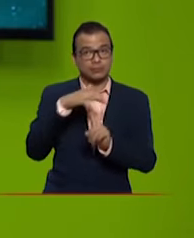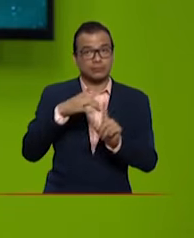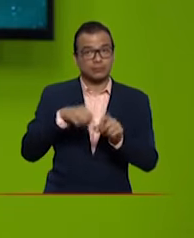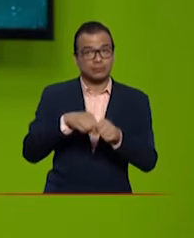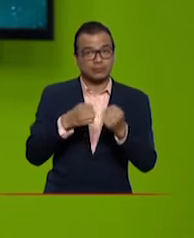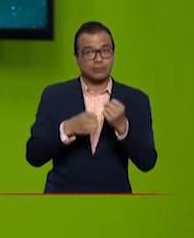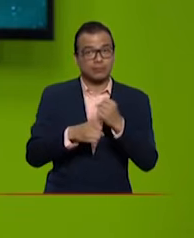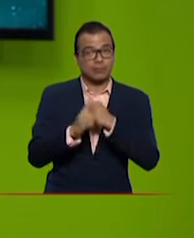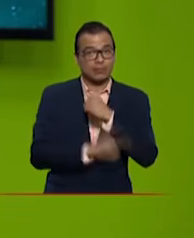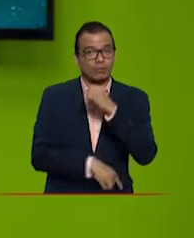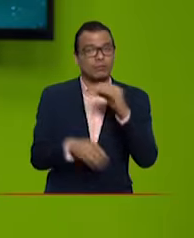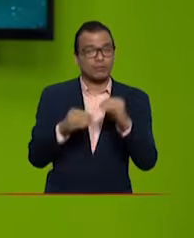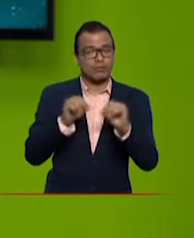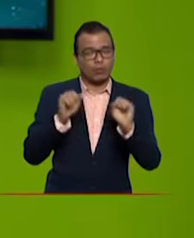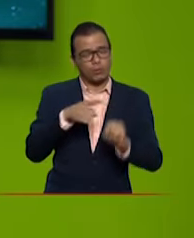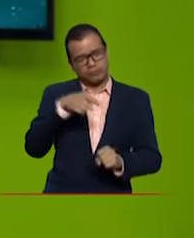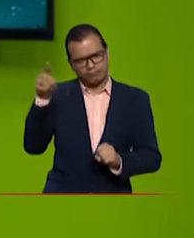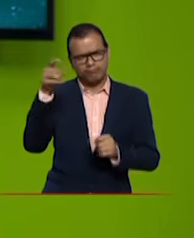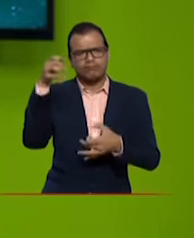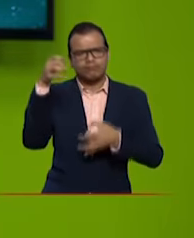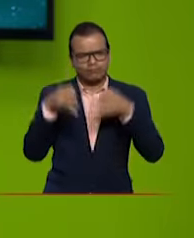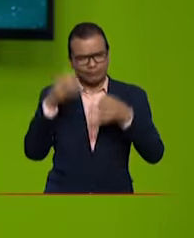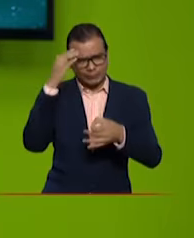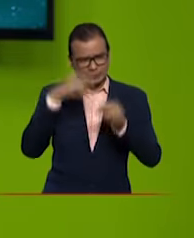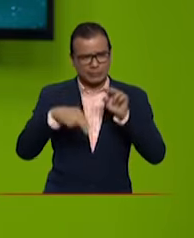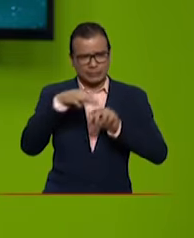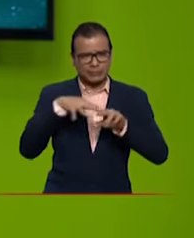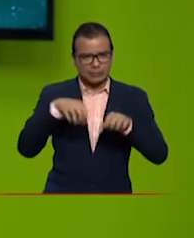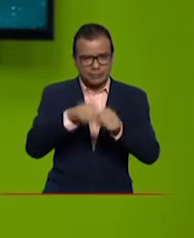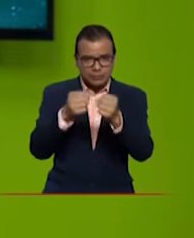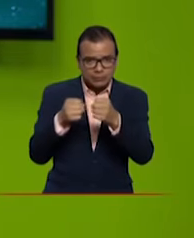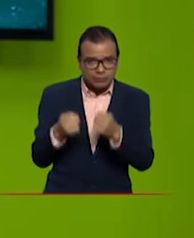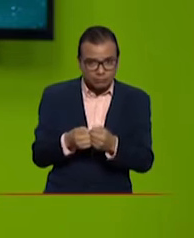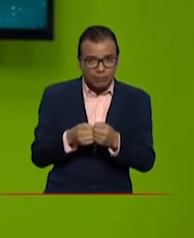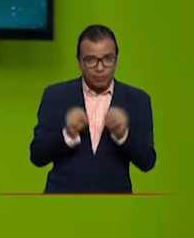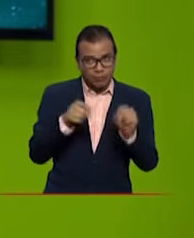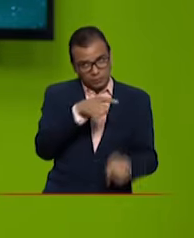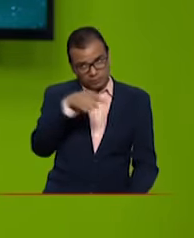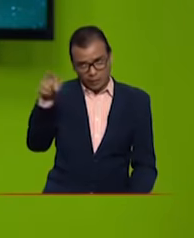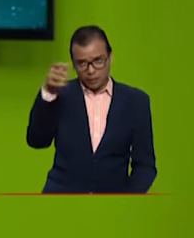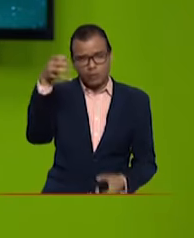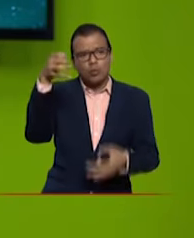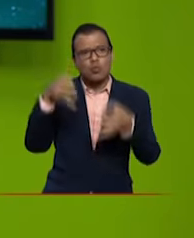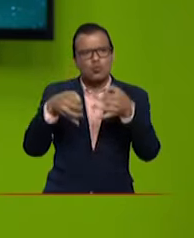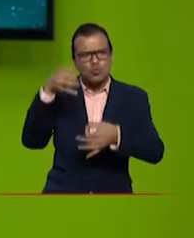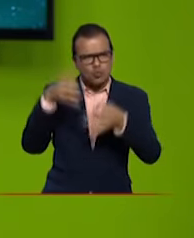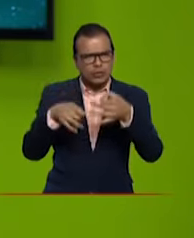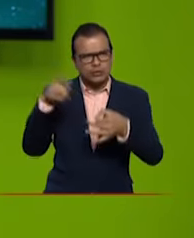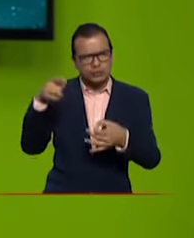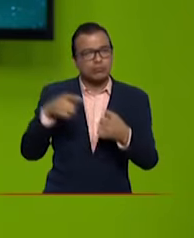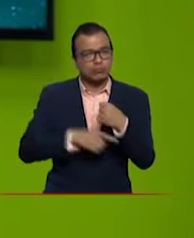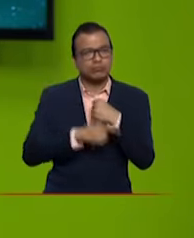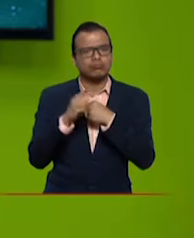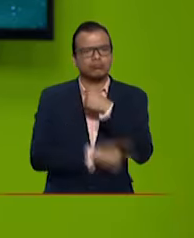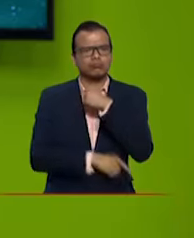carácter penal, porque los daños a los recursos naturales ya es un delito penal. Nosotros no vamos a permitir no solo esa actividad, sino en